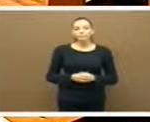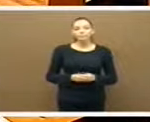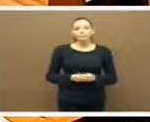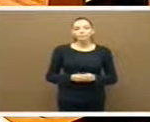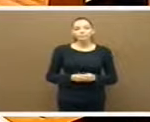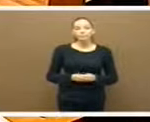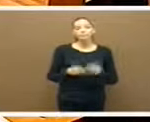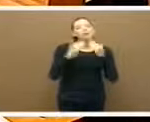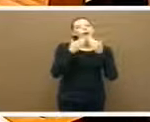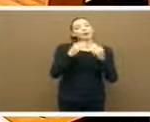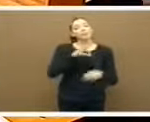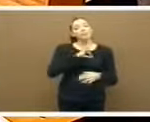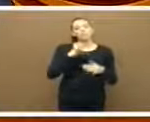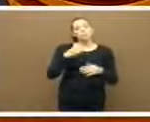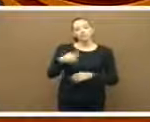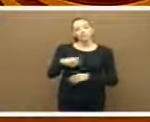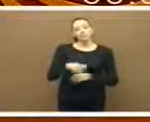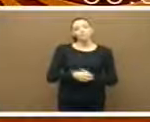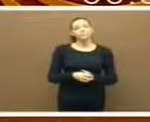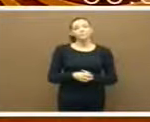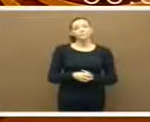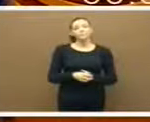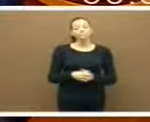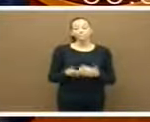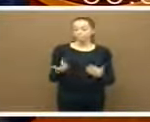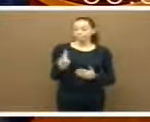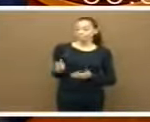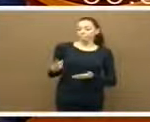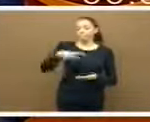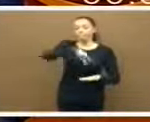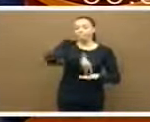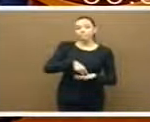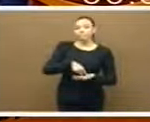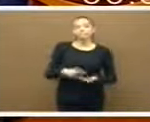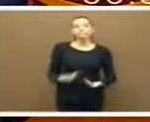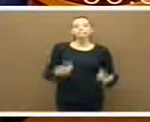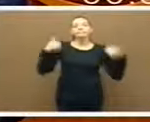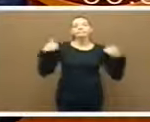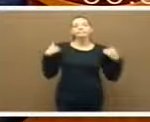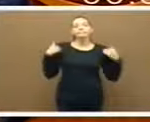Gracias, señor presidente. Vengo a defender las enmiendas,